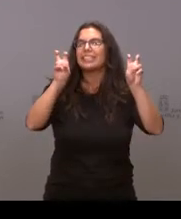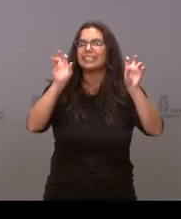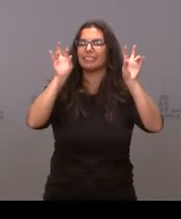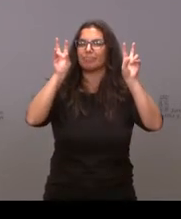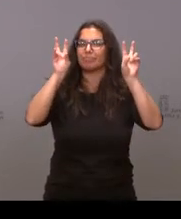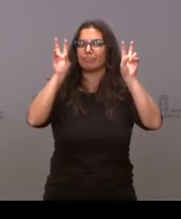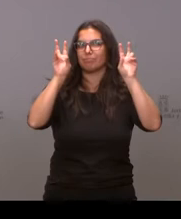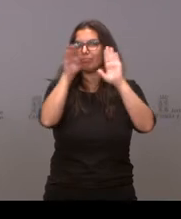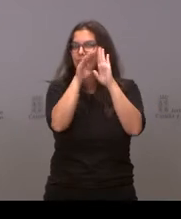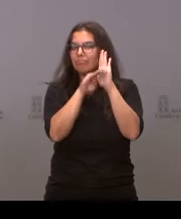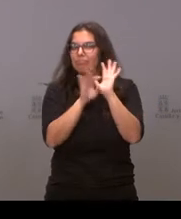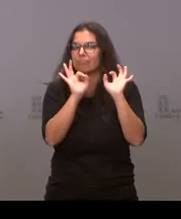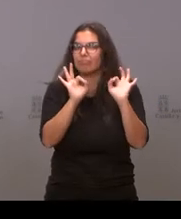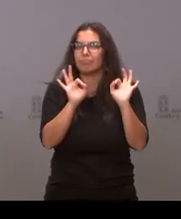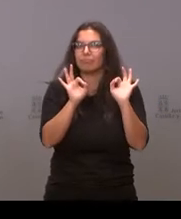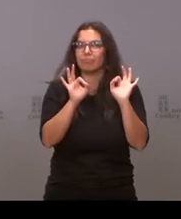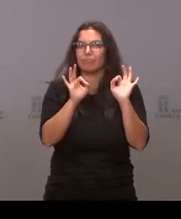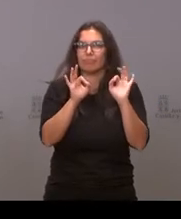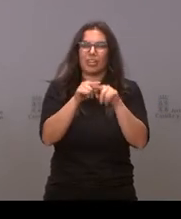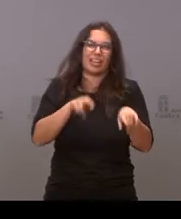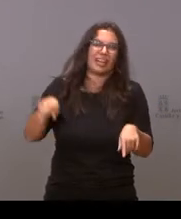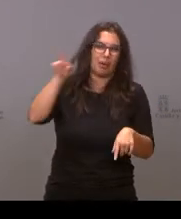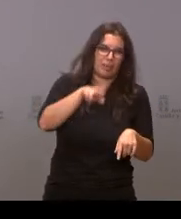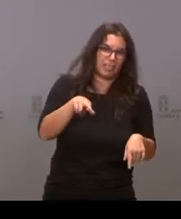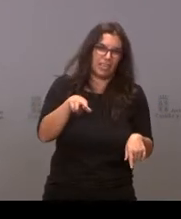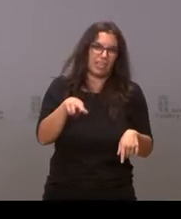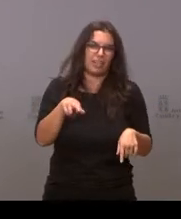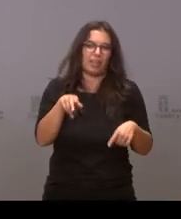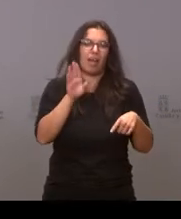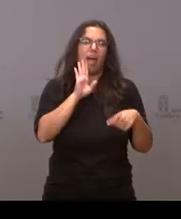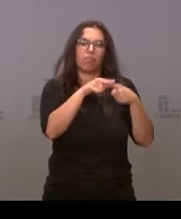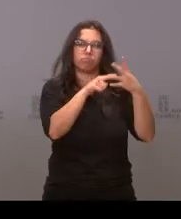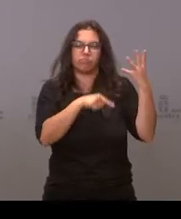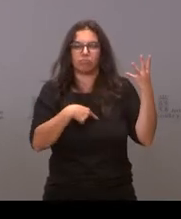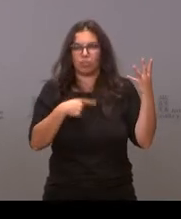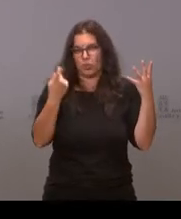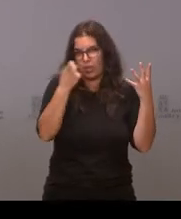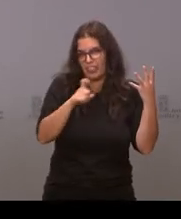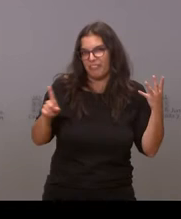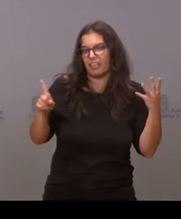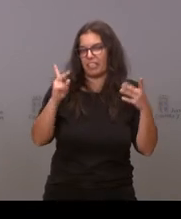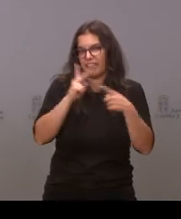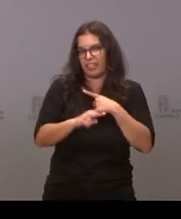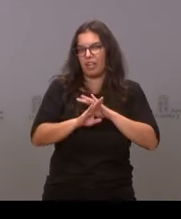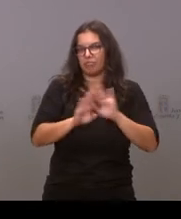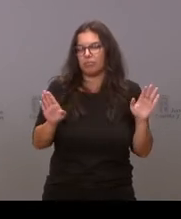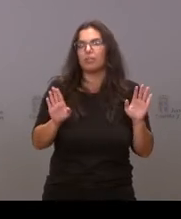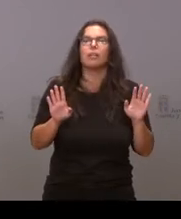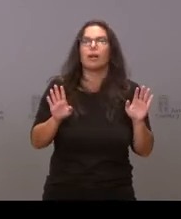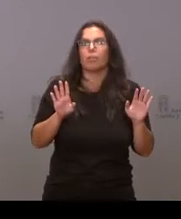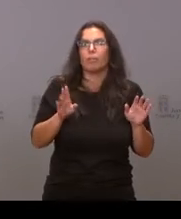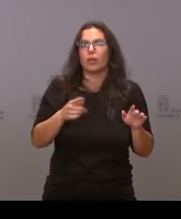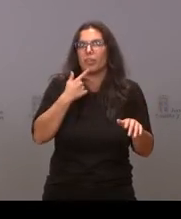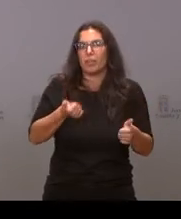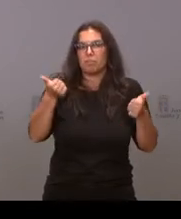me voy a evitar el repetir todas y cada uno de los puntos de los que hemos hablado y por tanto no tengo más que